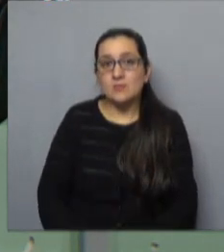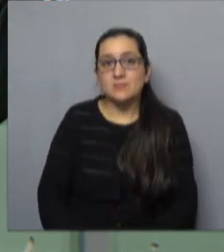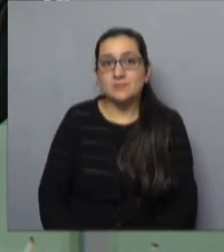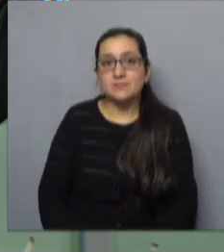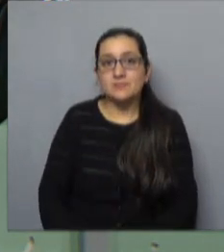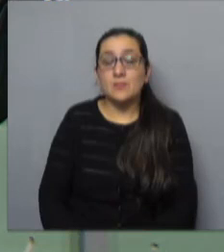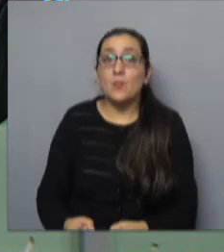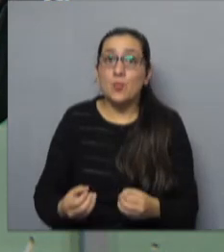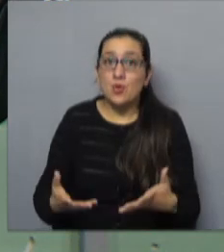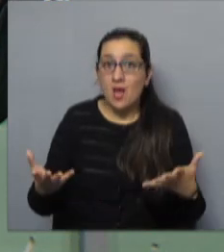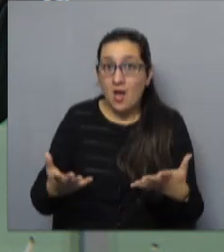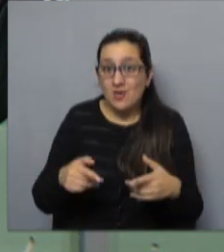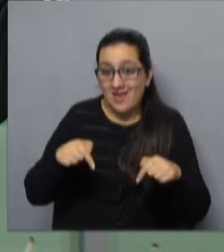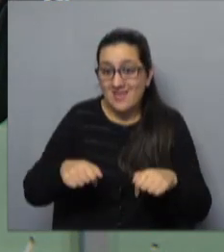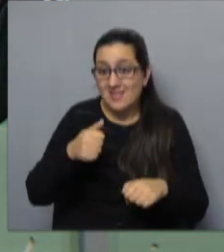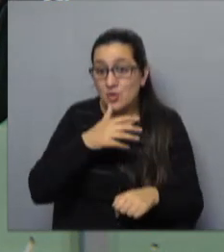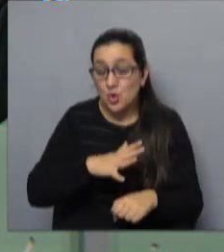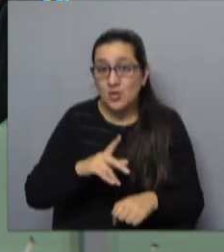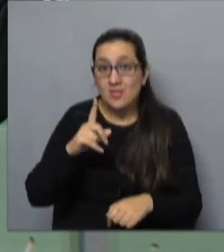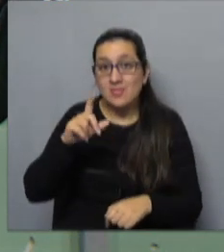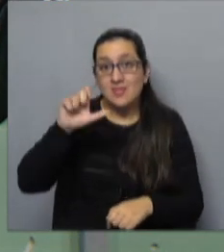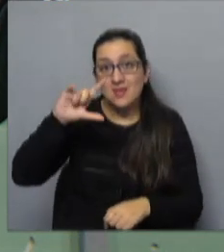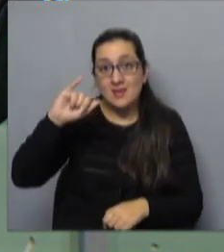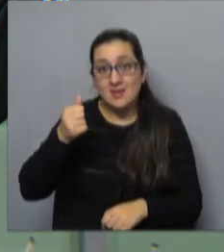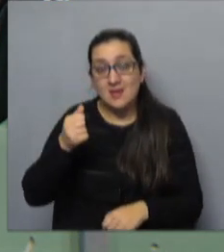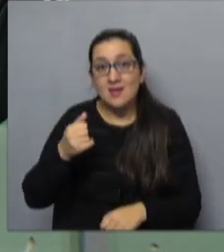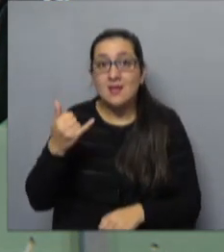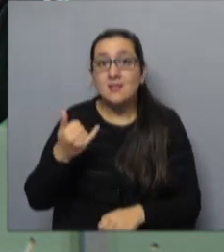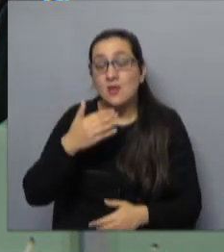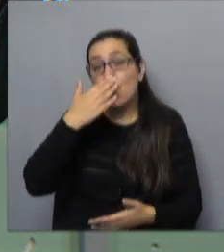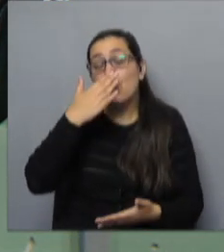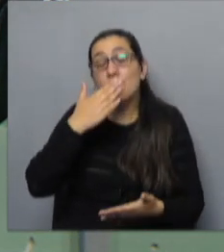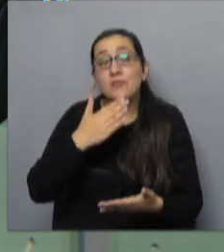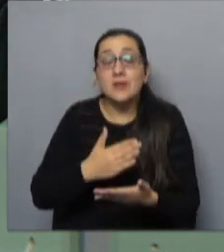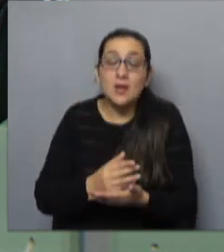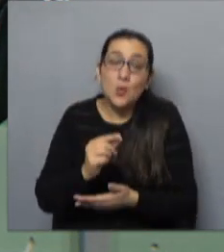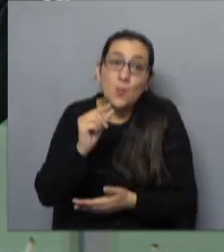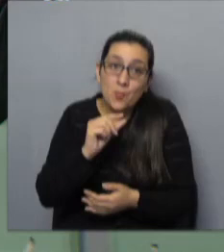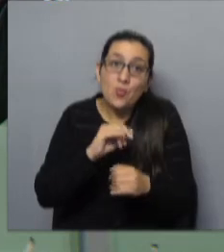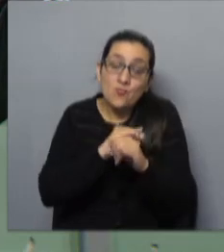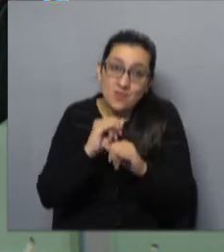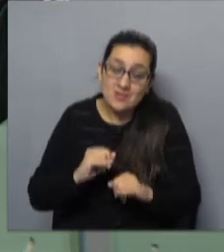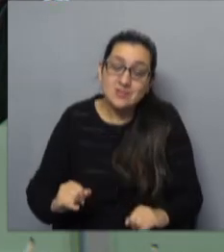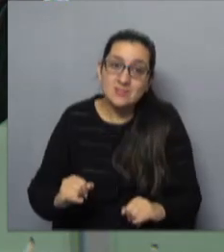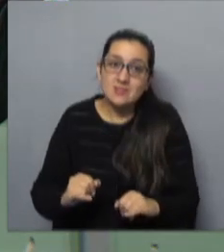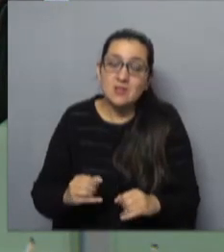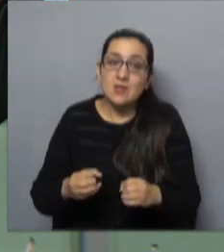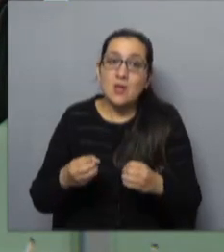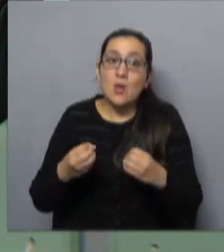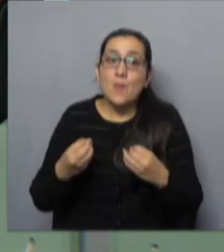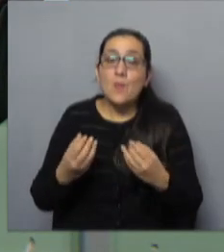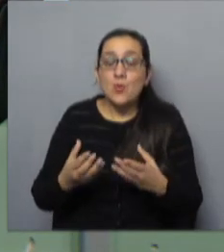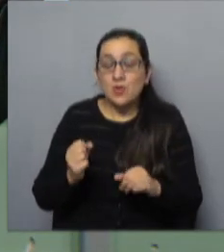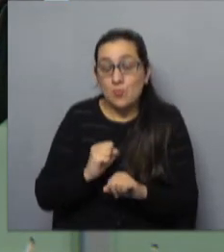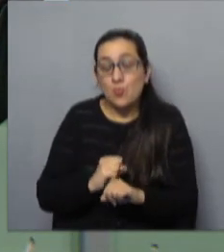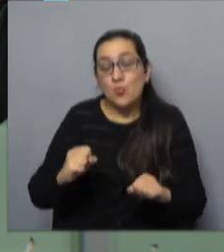Pero ahora esta historia, la de Delia, tiene, digamos, un final en parte feliz, por lo menos para ella, porque, bueno,